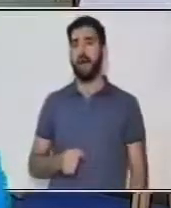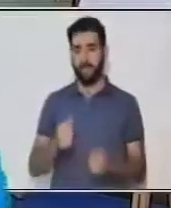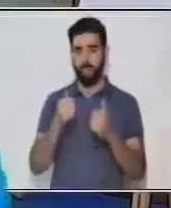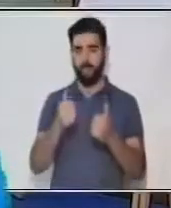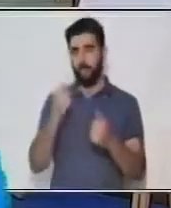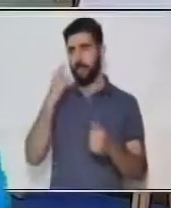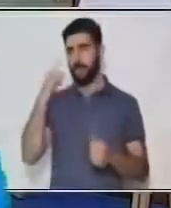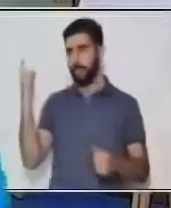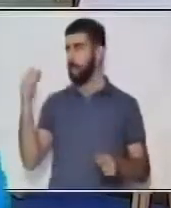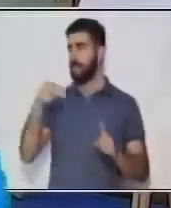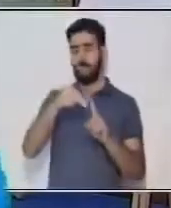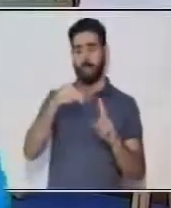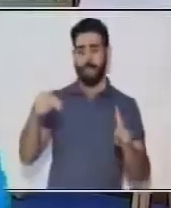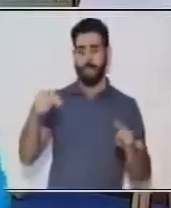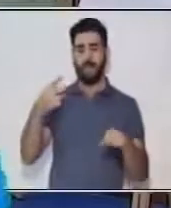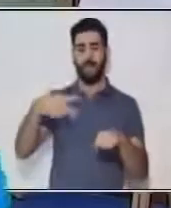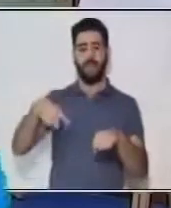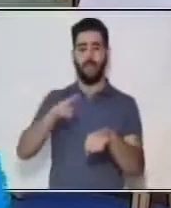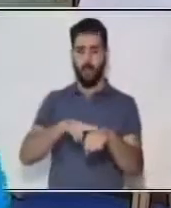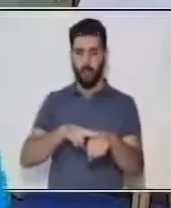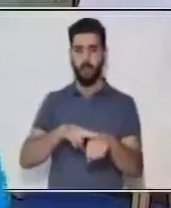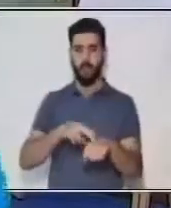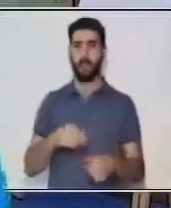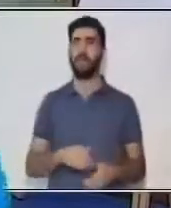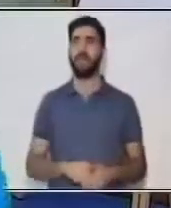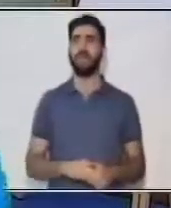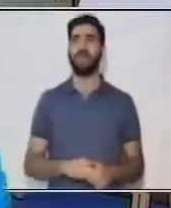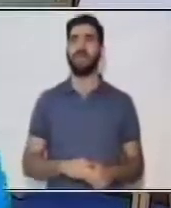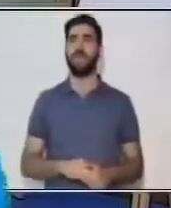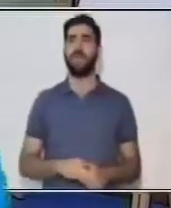un sustantivo común.